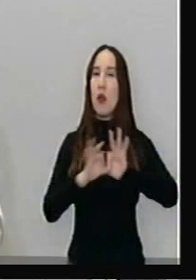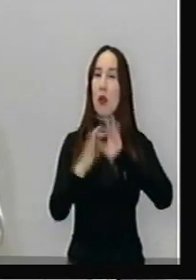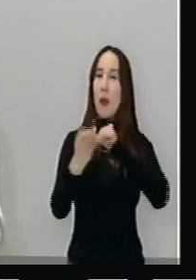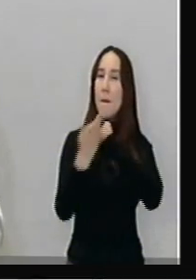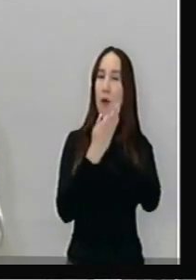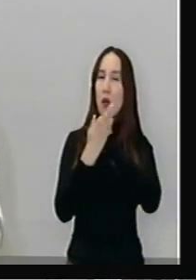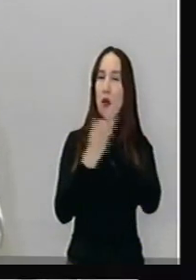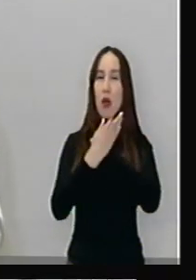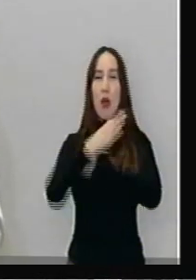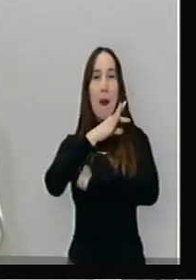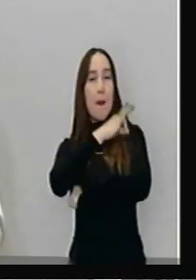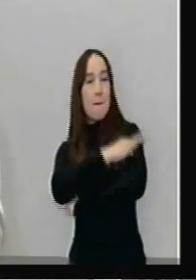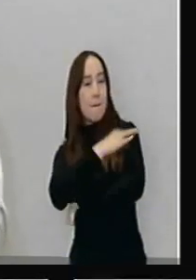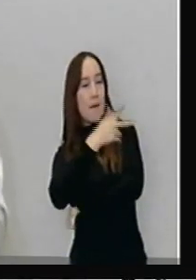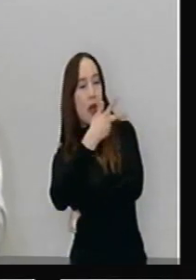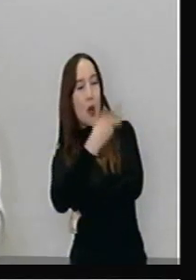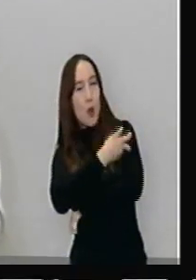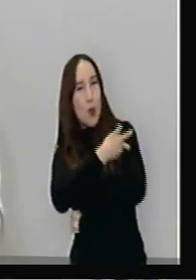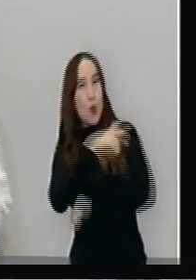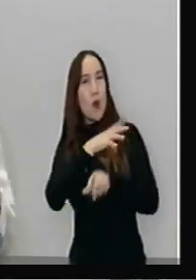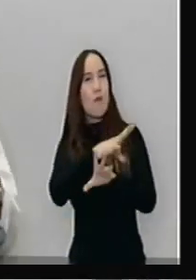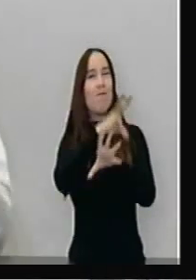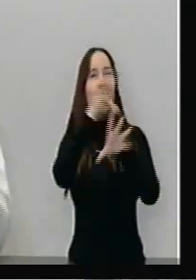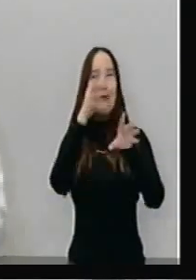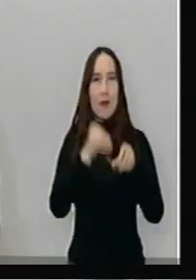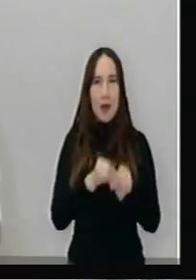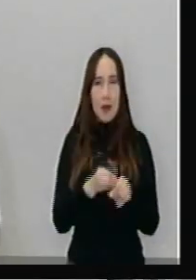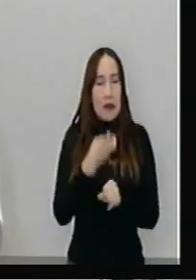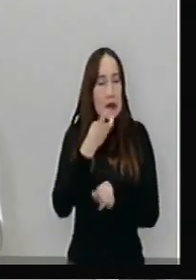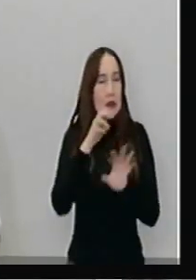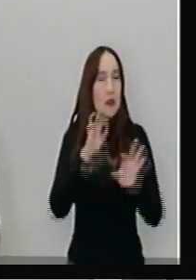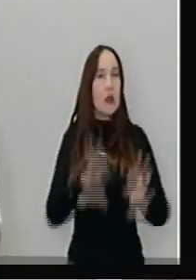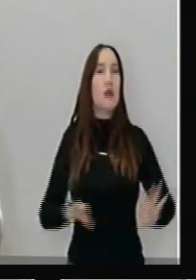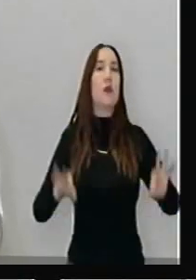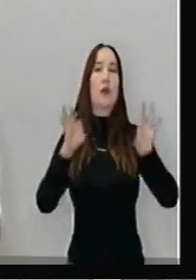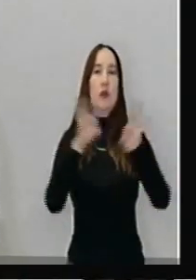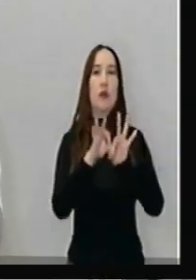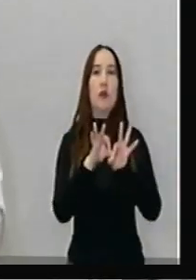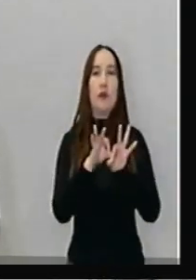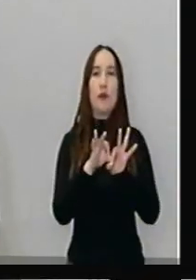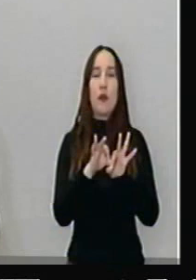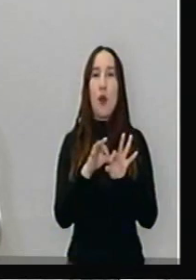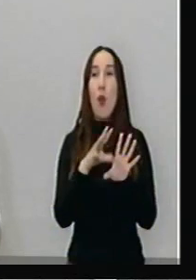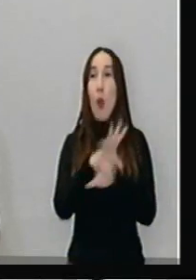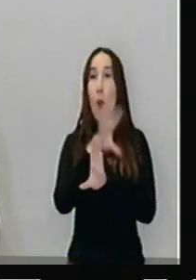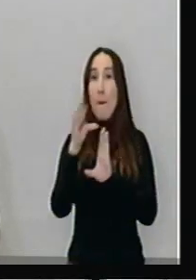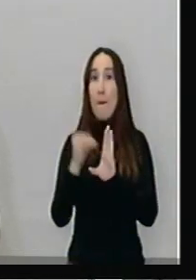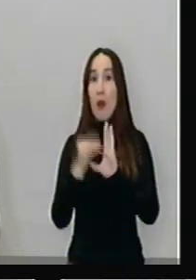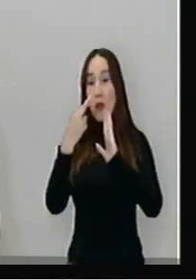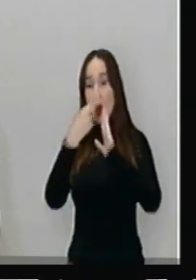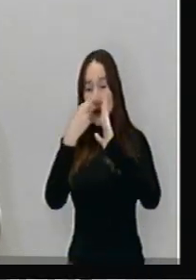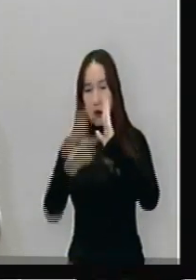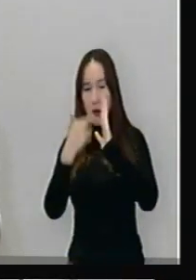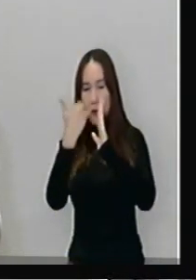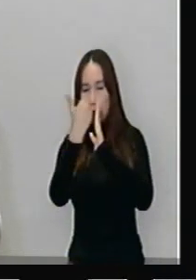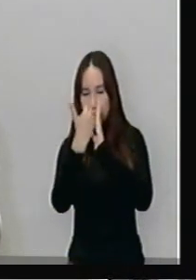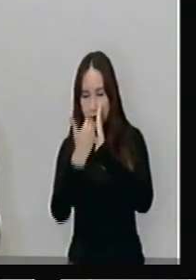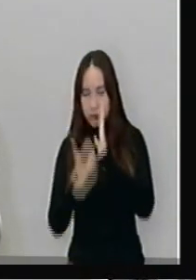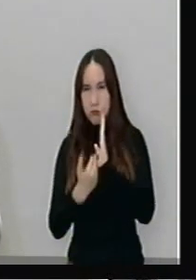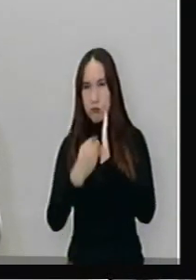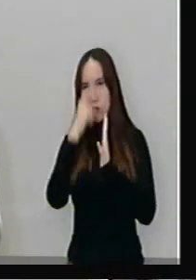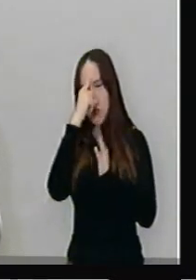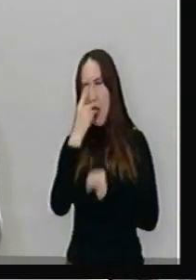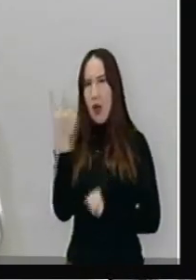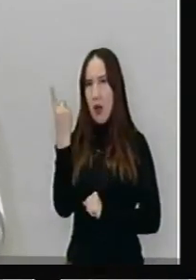esquema completo de vacunación. Es una forma, con el resto de las medidas, este conjunto de acciones es lo que nos va a